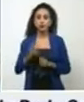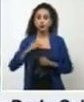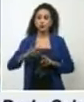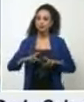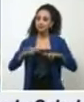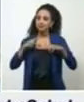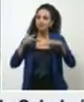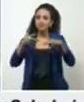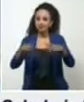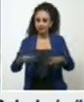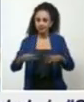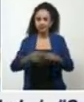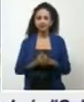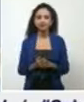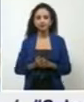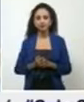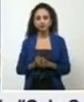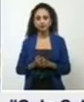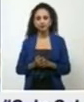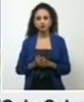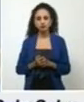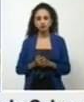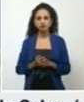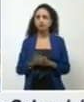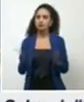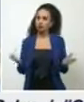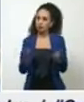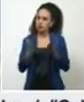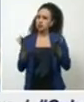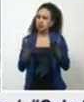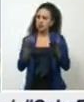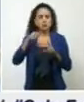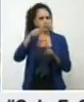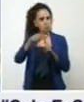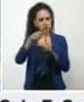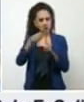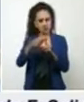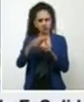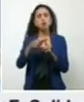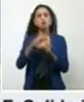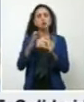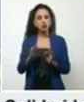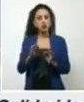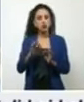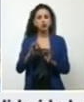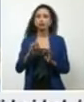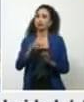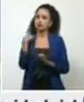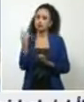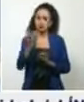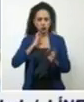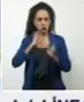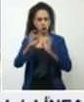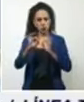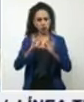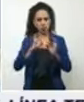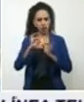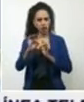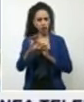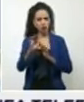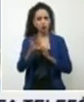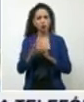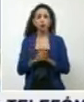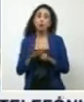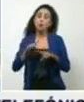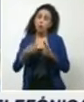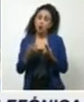Y vuelvo a reiterar que la evolución ha sido favorable, aunque se ha tenido todo el cuidado por lo delicado de la